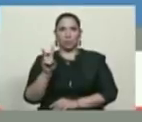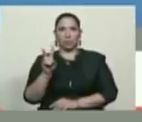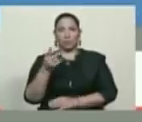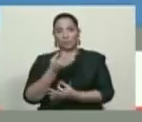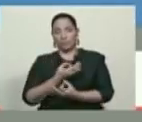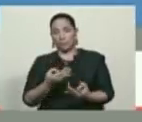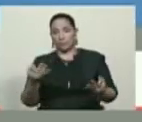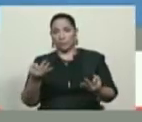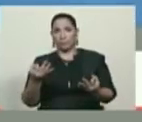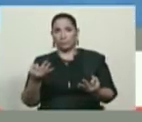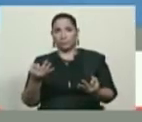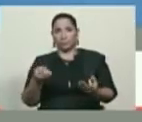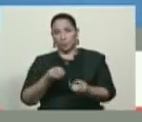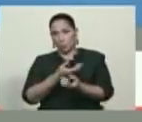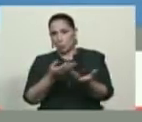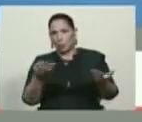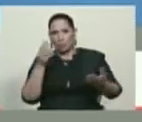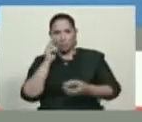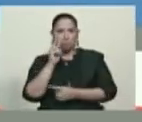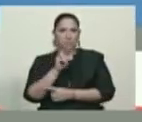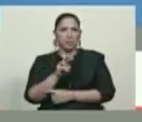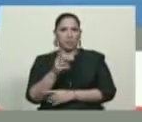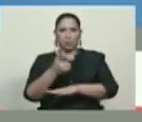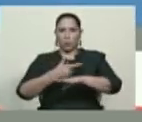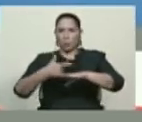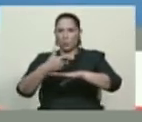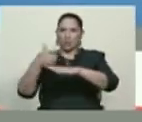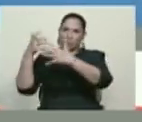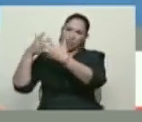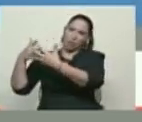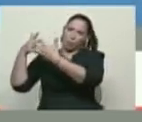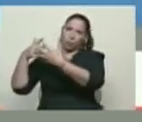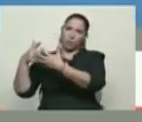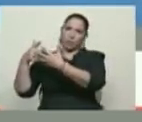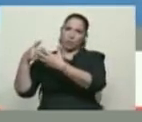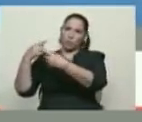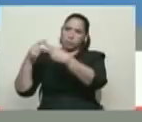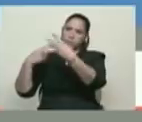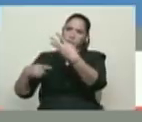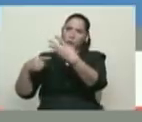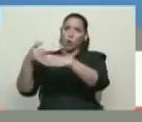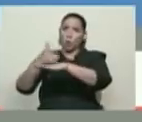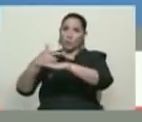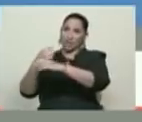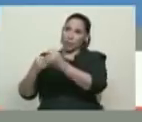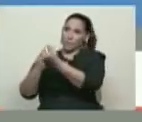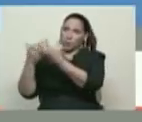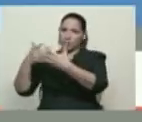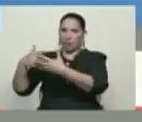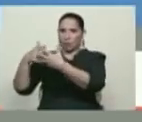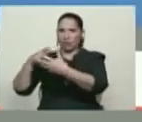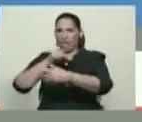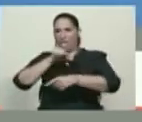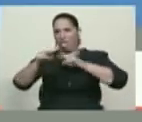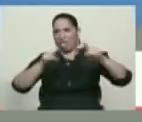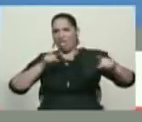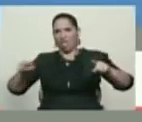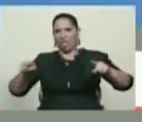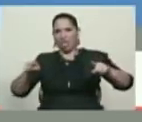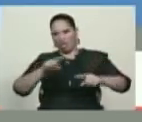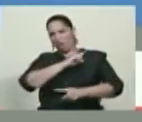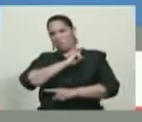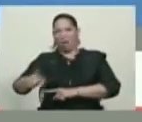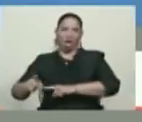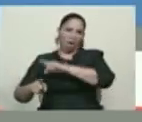Efectivamente, ustedes habrán visto desde el gobierno estadounidense y sus gobiernos satélites señalamientos. La dictadura,